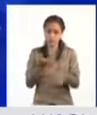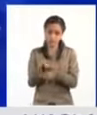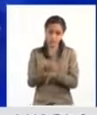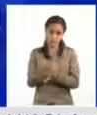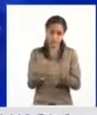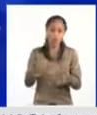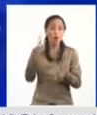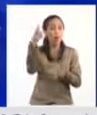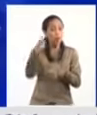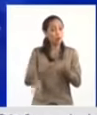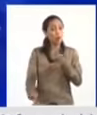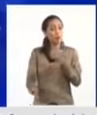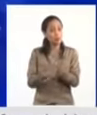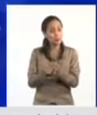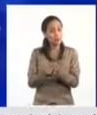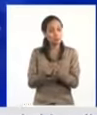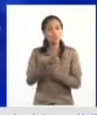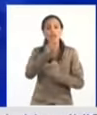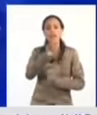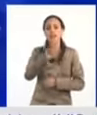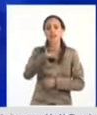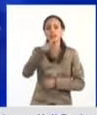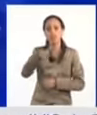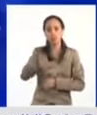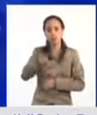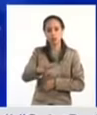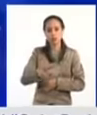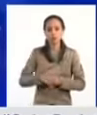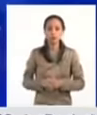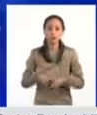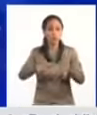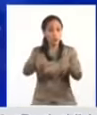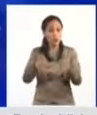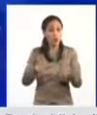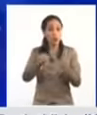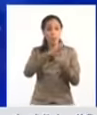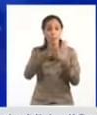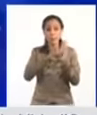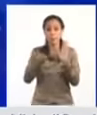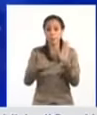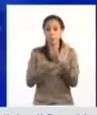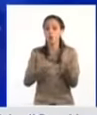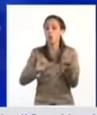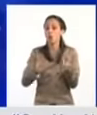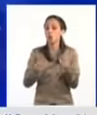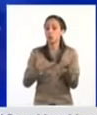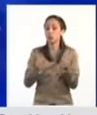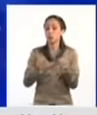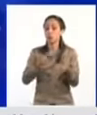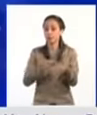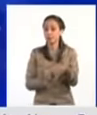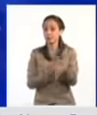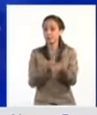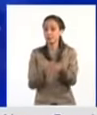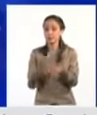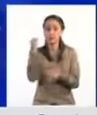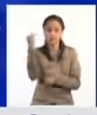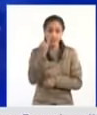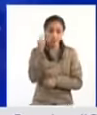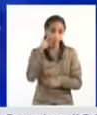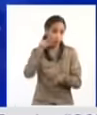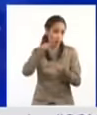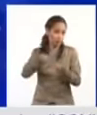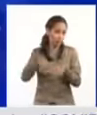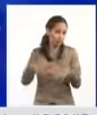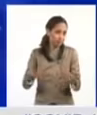aplicar a partir del 15 de julio. Nuevas medidas para el control sanitario internacional, cuyo propósito debe ser, doctor,